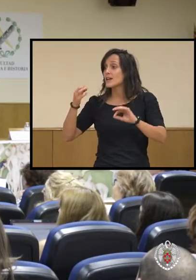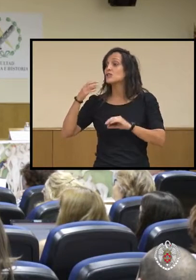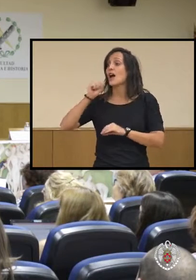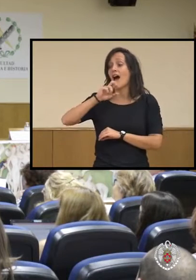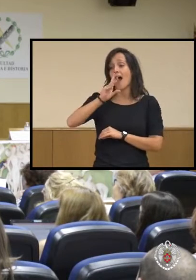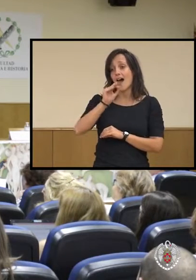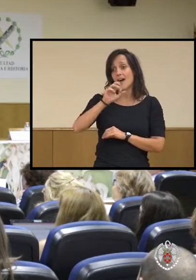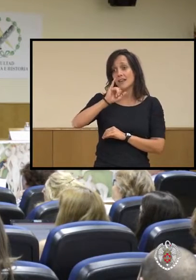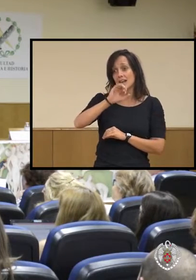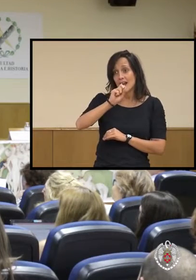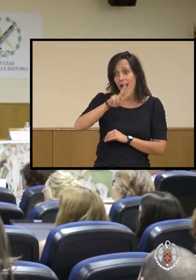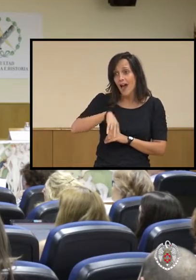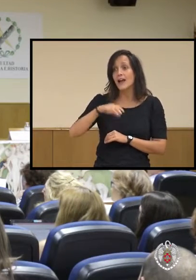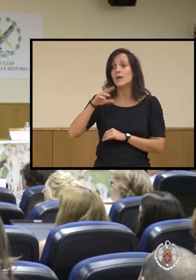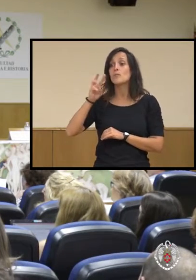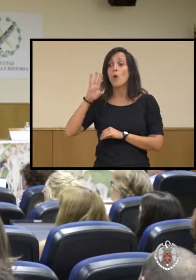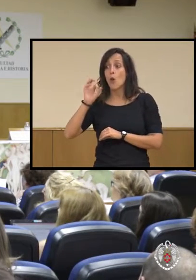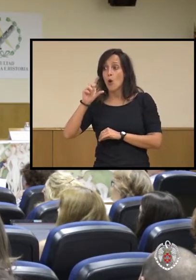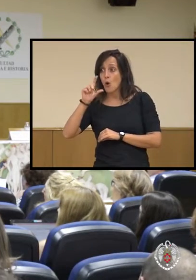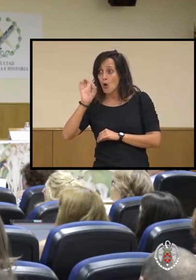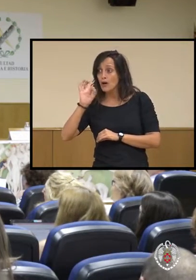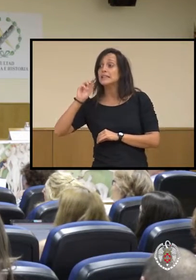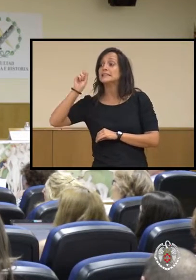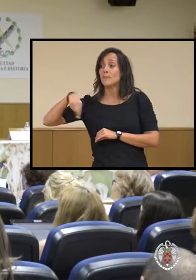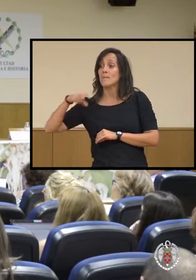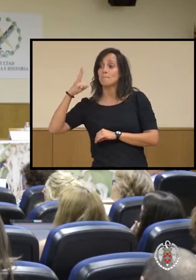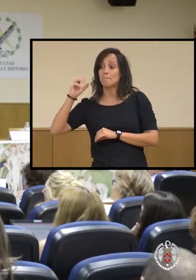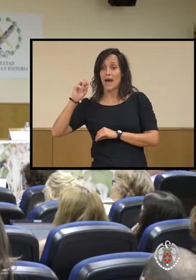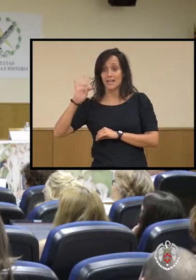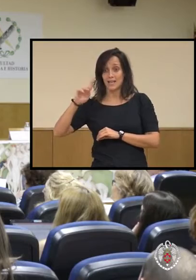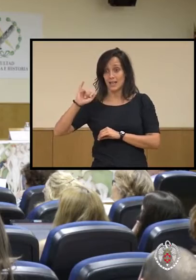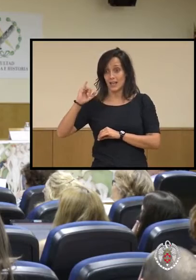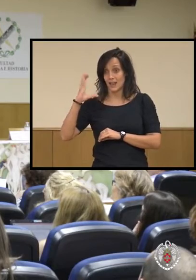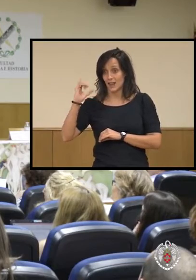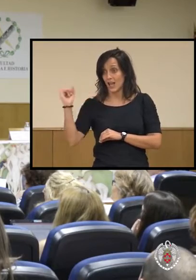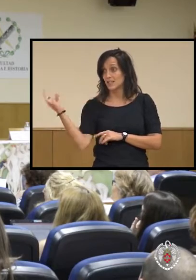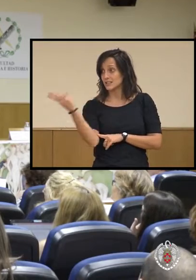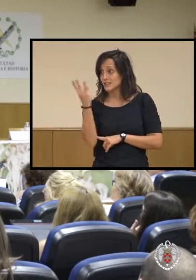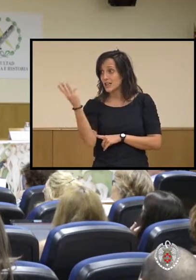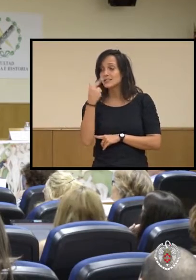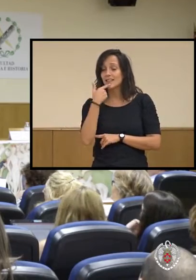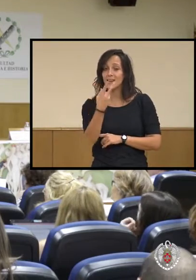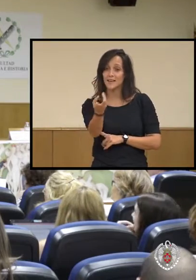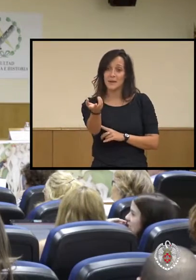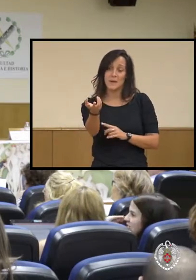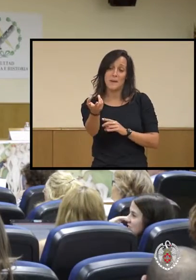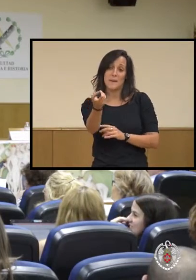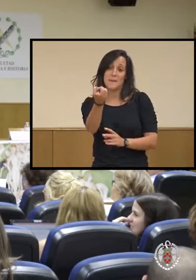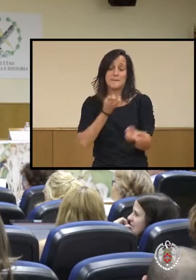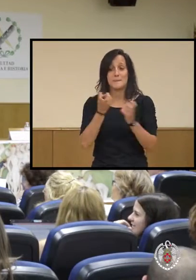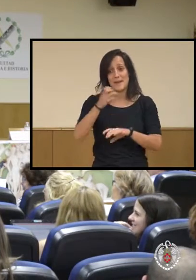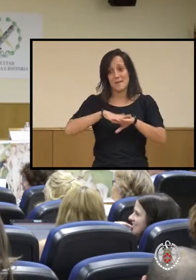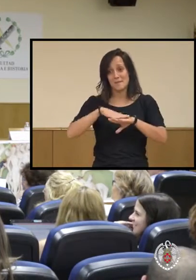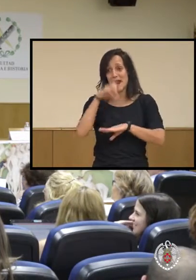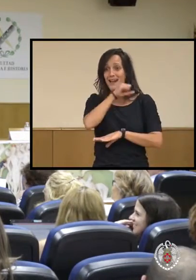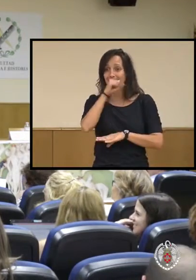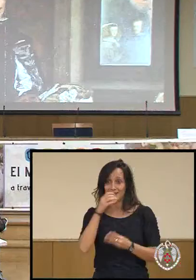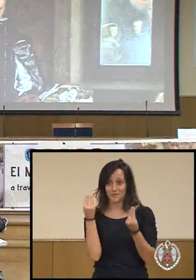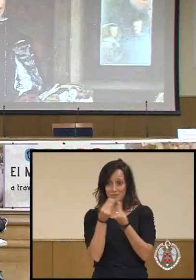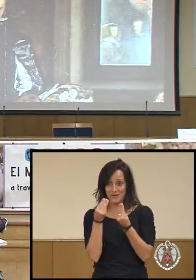Rodríguez, Pablo Sanz Vidal y Patricia Rodríguez Alvarado, que se han prestado a venir a cantar aquí conmigo. Y gracias a todos por vuestra